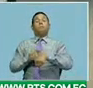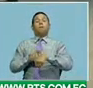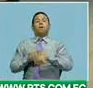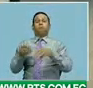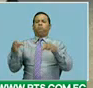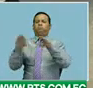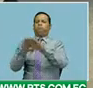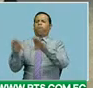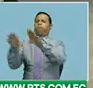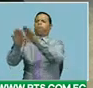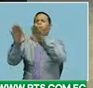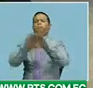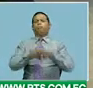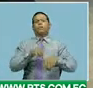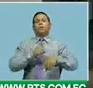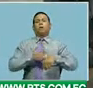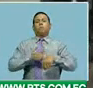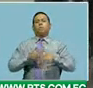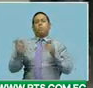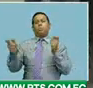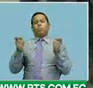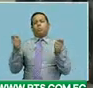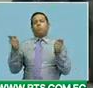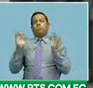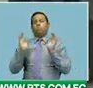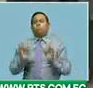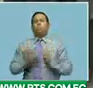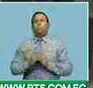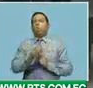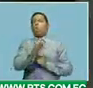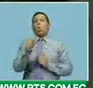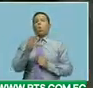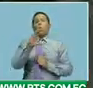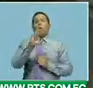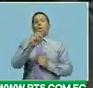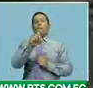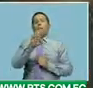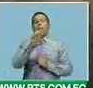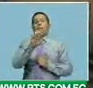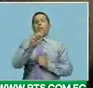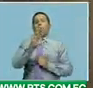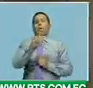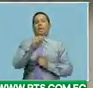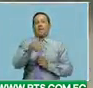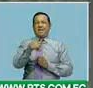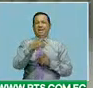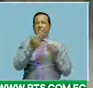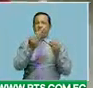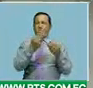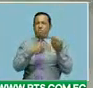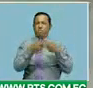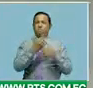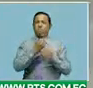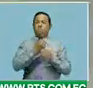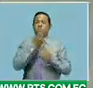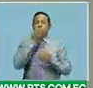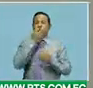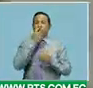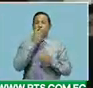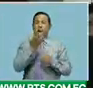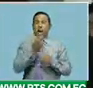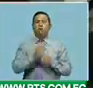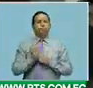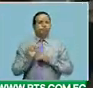las discotecas, se pudo controlar. En la comuna Cadiate, conocida como la capital del pan, se apreció muy poca concurrencia